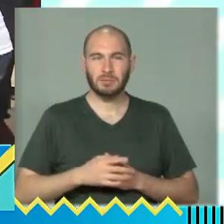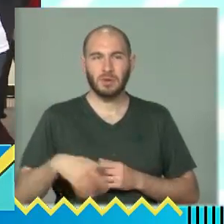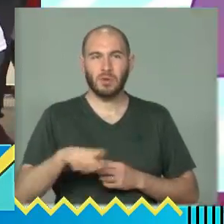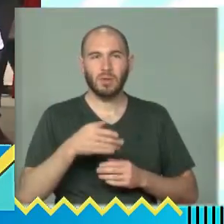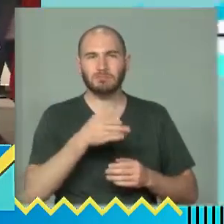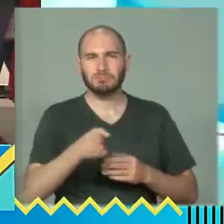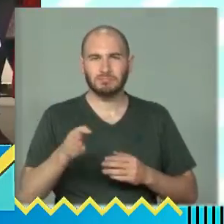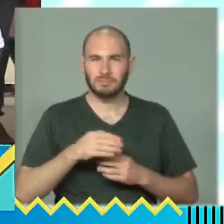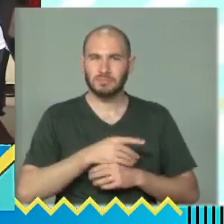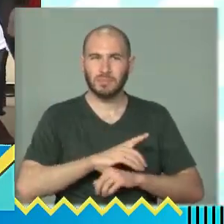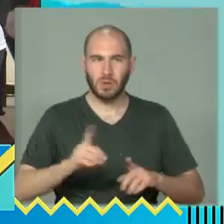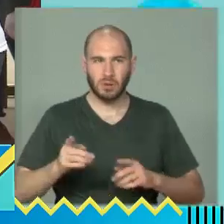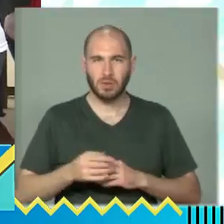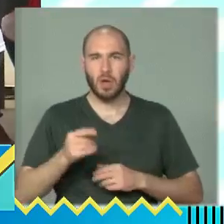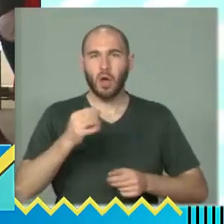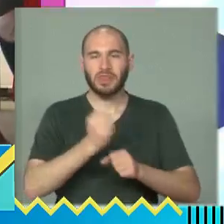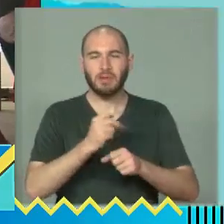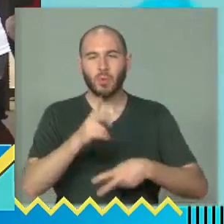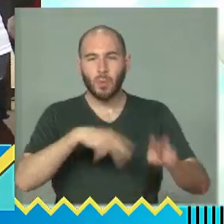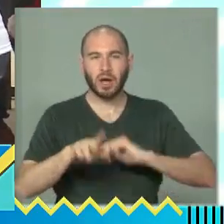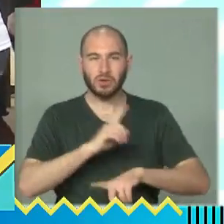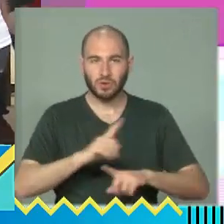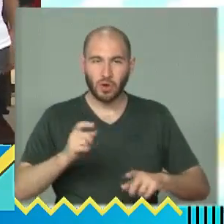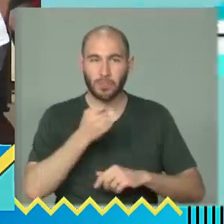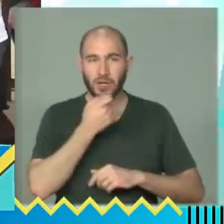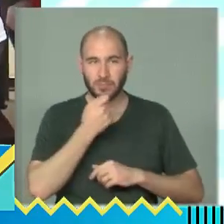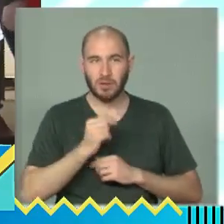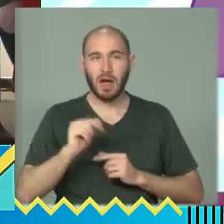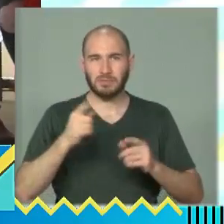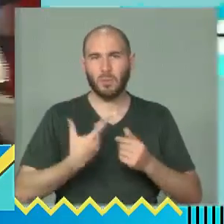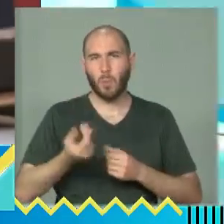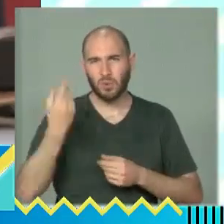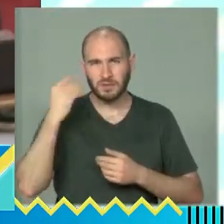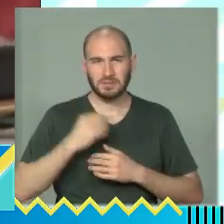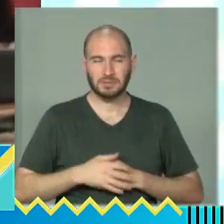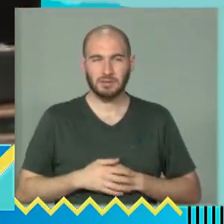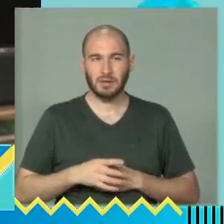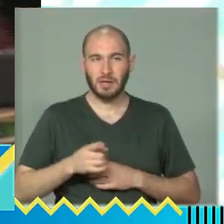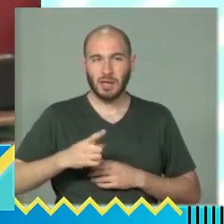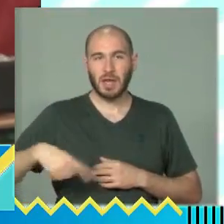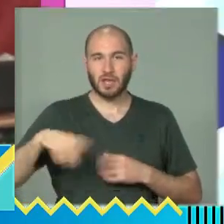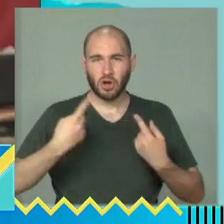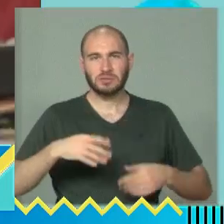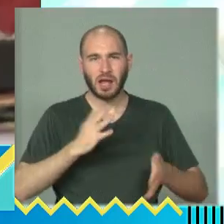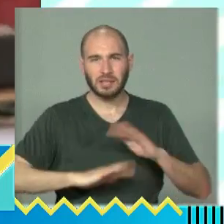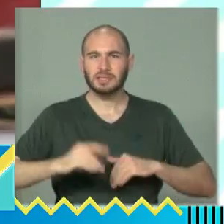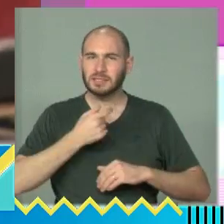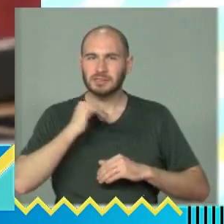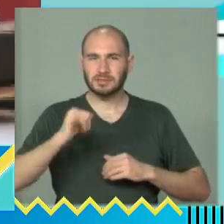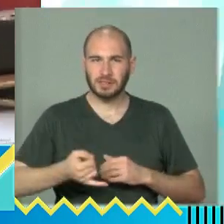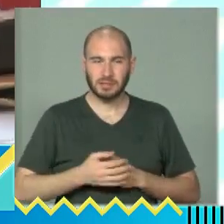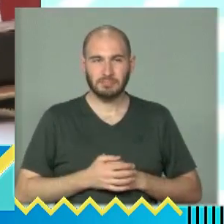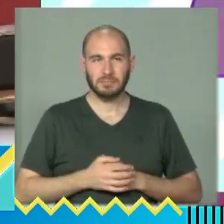de nadie y no tener que salir a buscar trabajo como por ahí hemos hecho muchos, sino que ellos haciendo lo que quieran hacer pueden